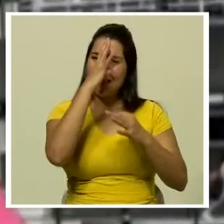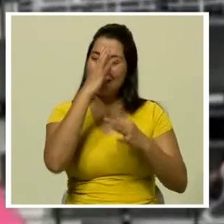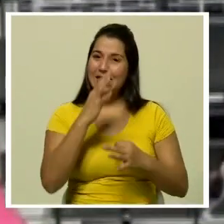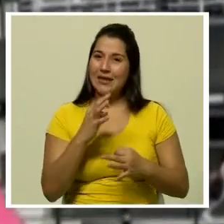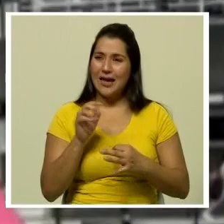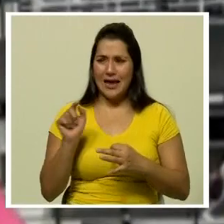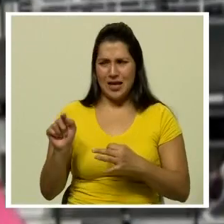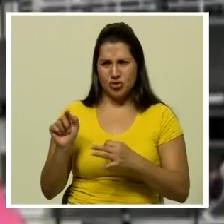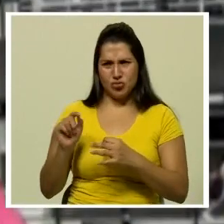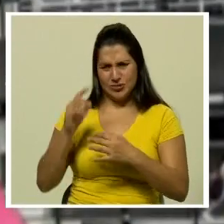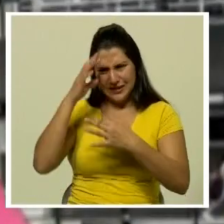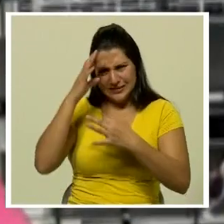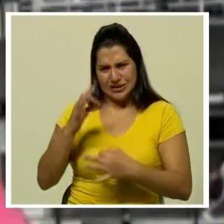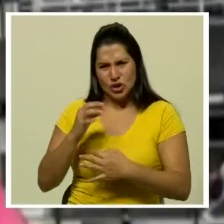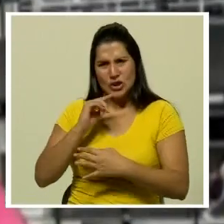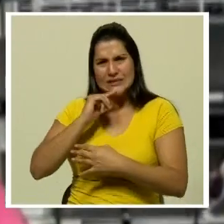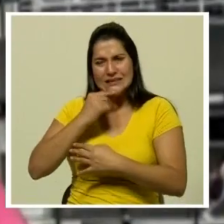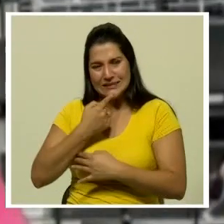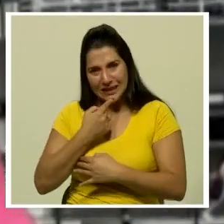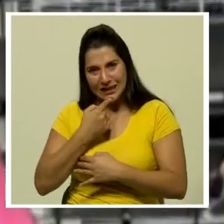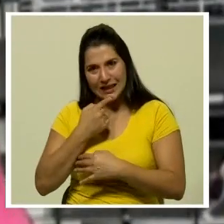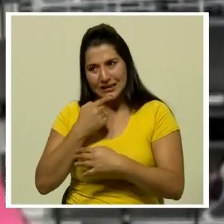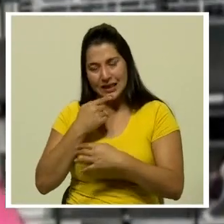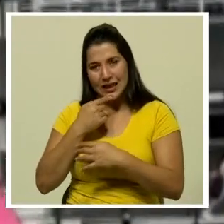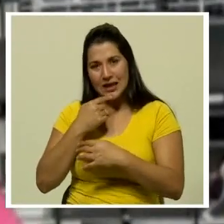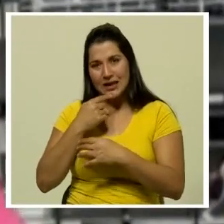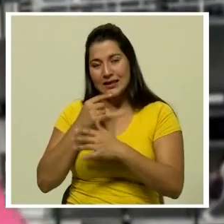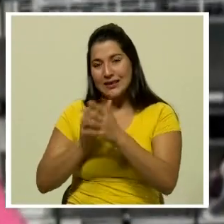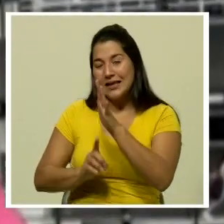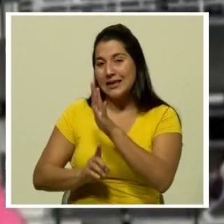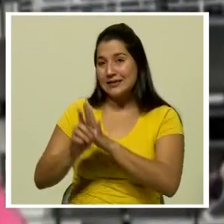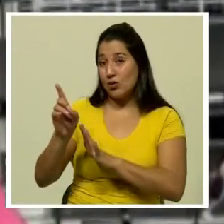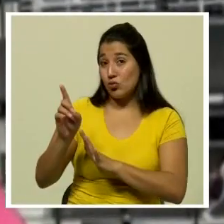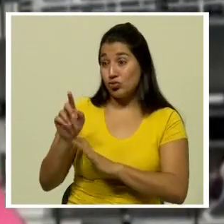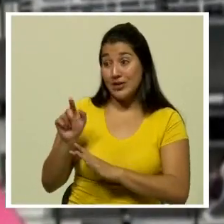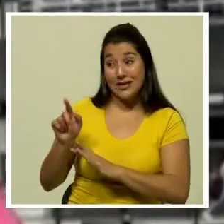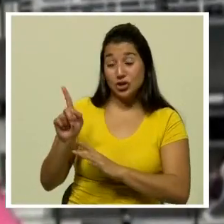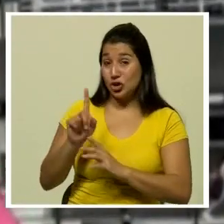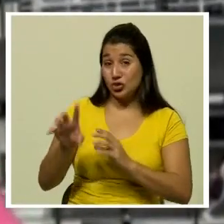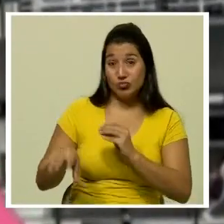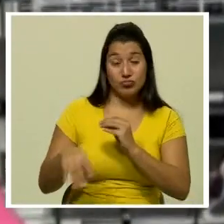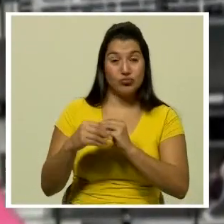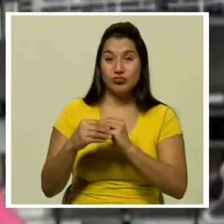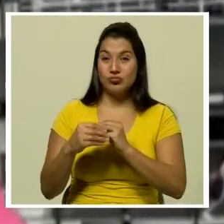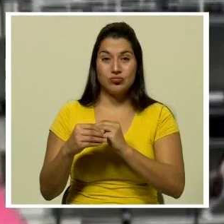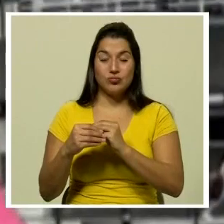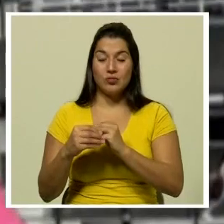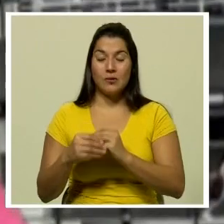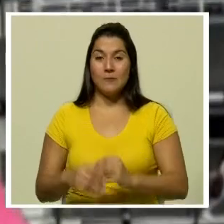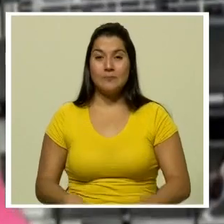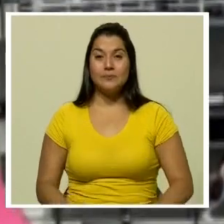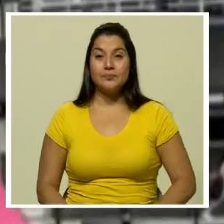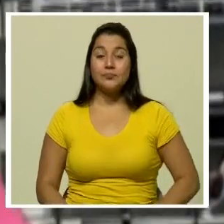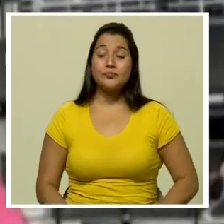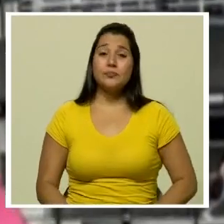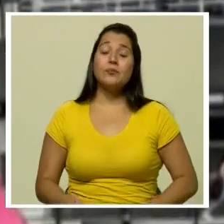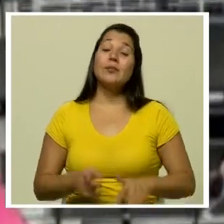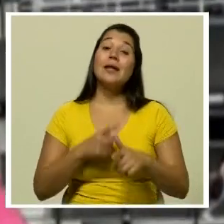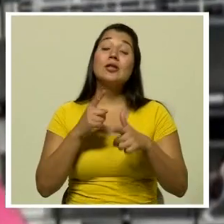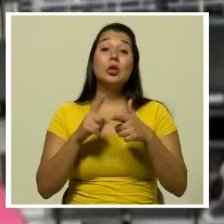serias de transformación del modelo de desarrollo y que no están en el discurso, están, digamos, a nivel retórico.